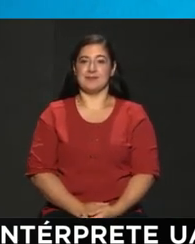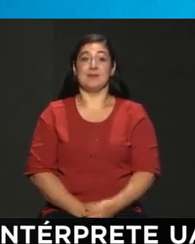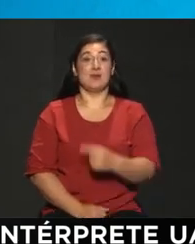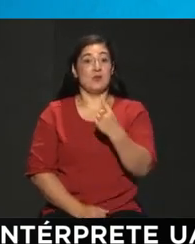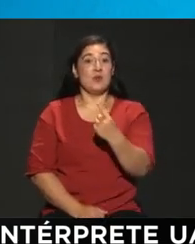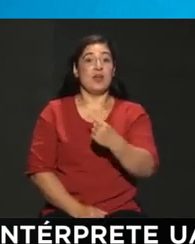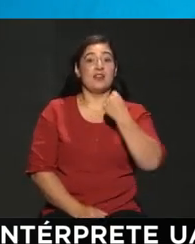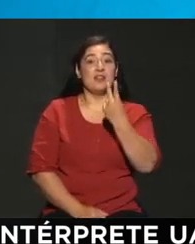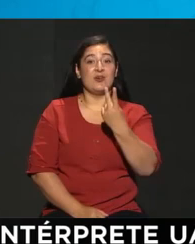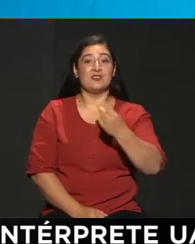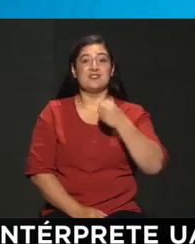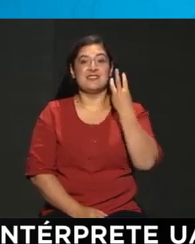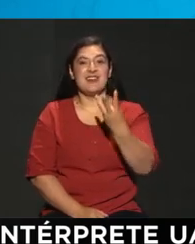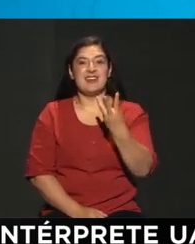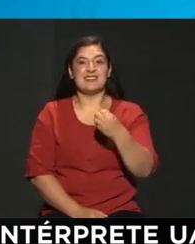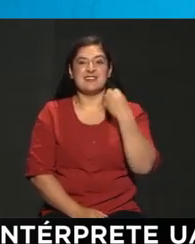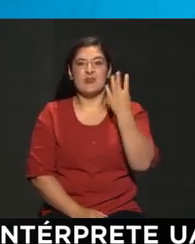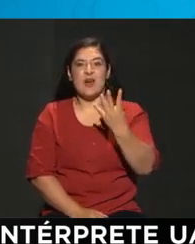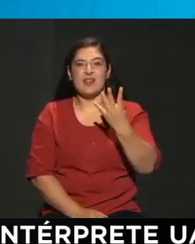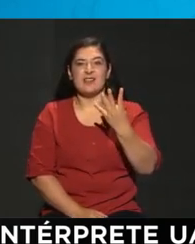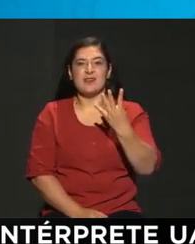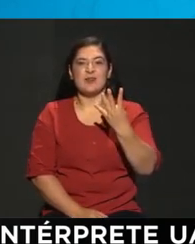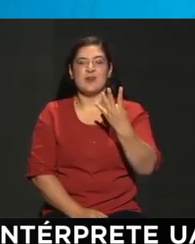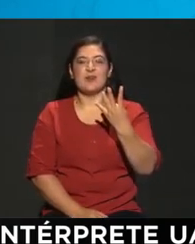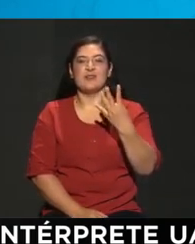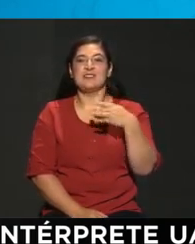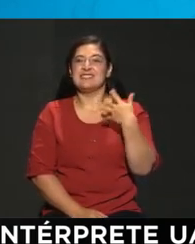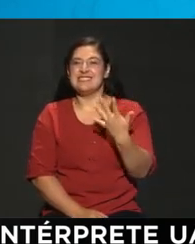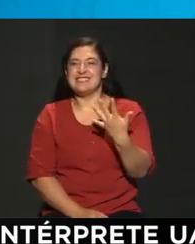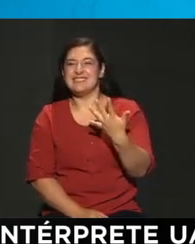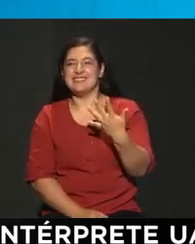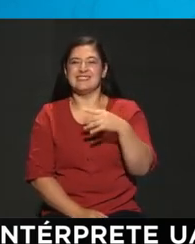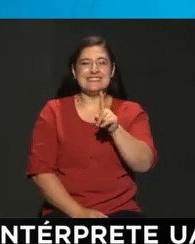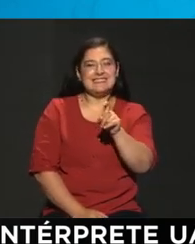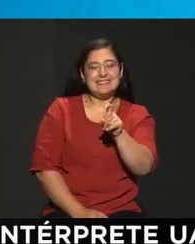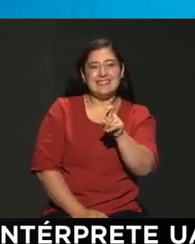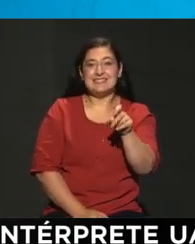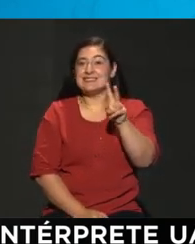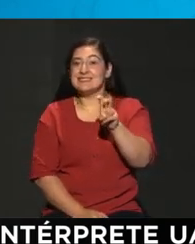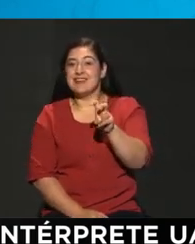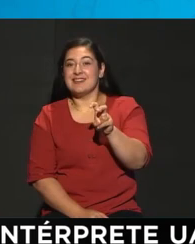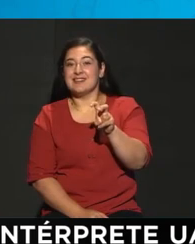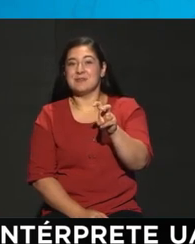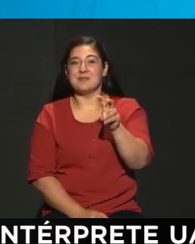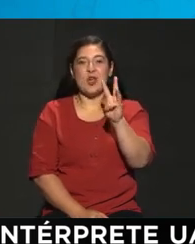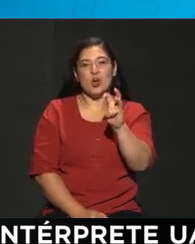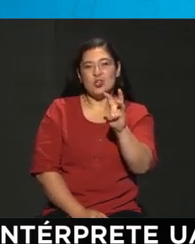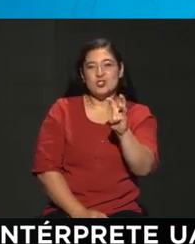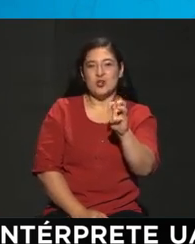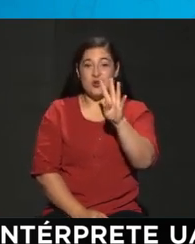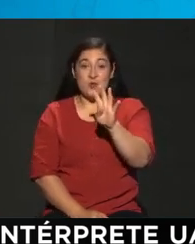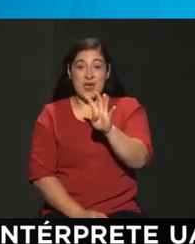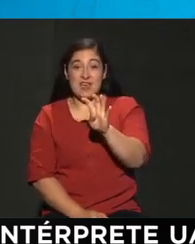Una, dos, tres, cuatro, cinco, seis, siete,